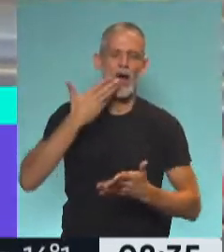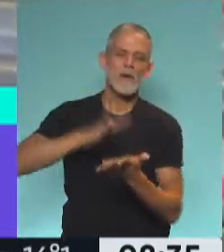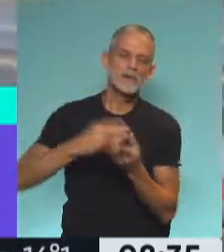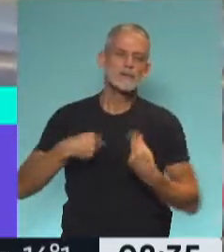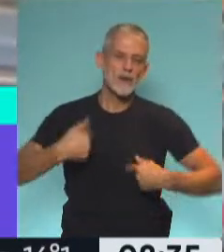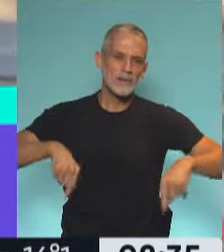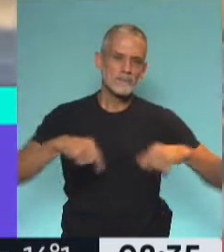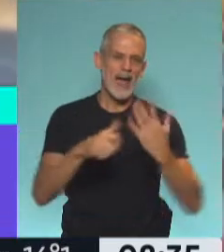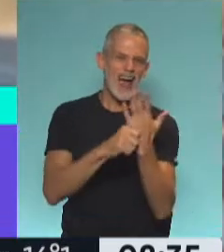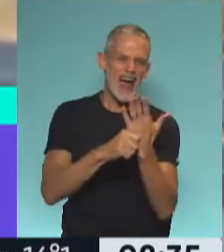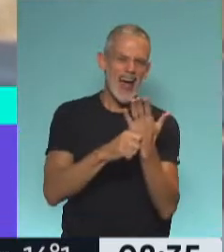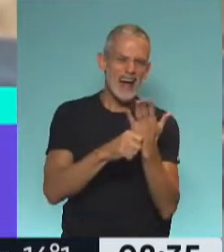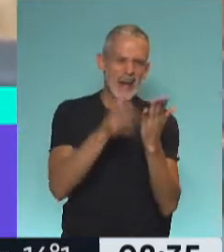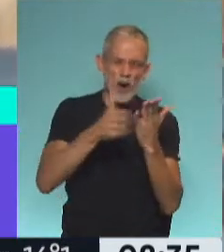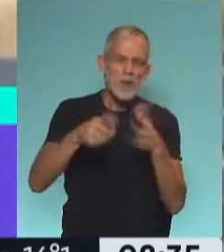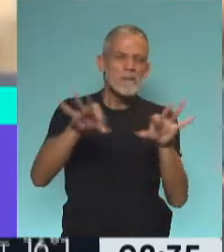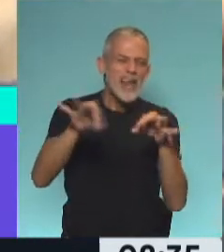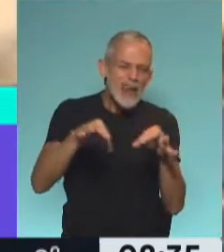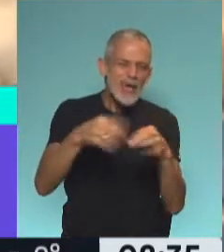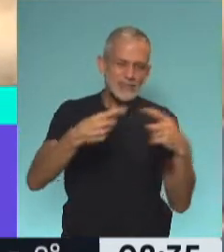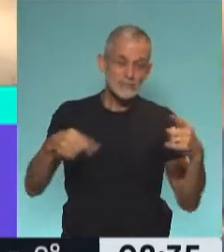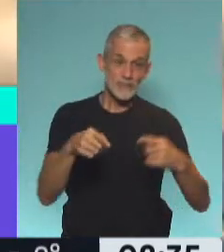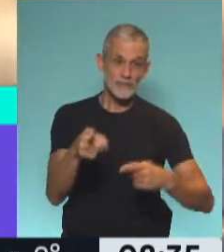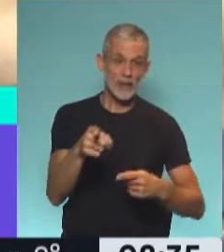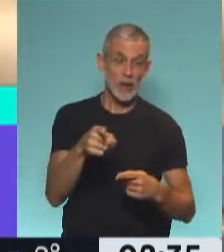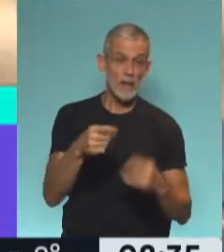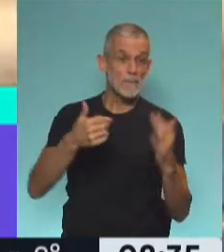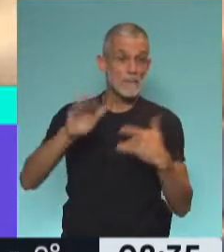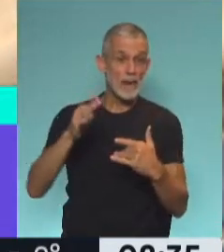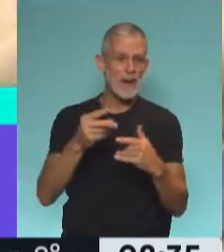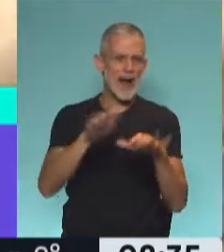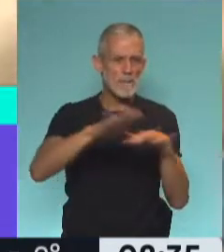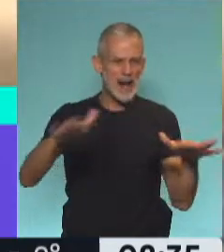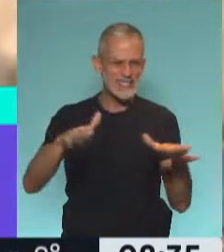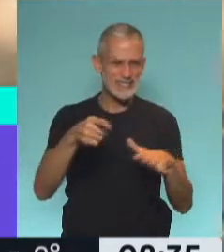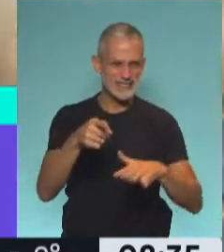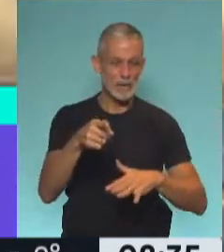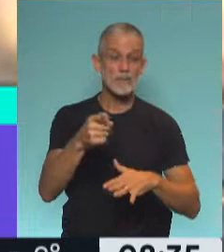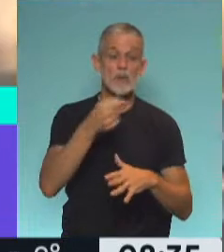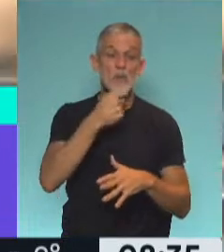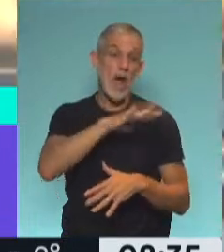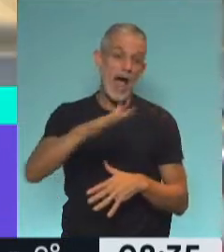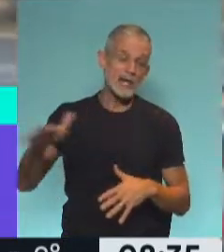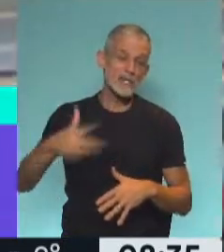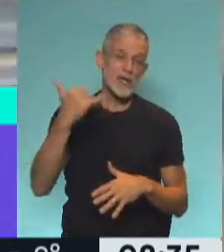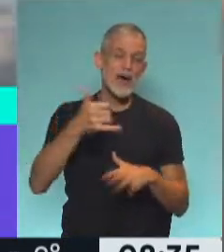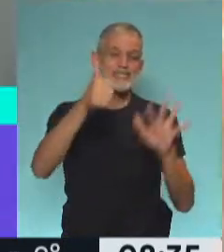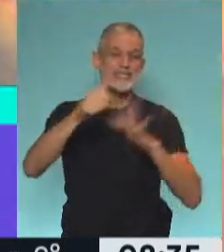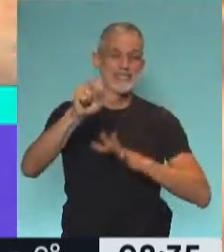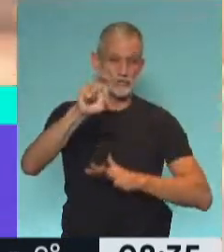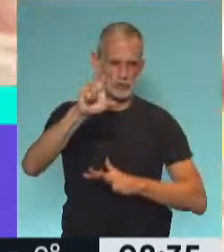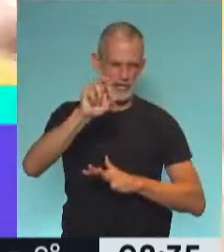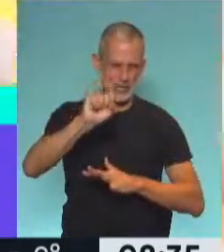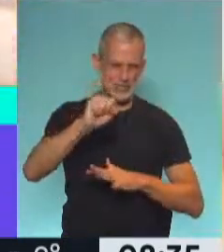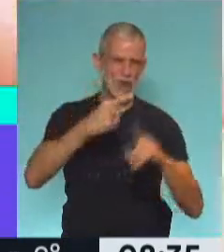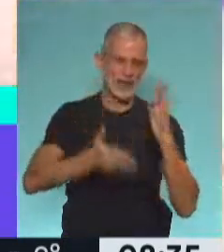cortes que la gente quiere ver, las milanesas. Las carnes, generalmente, lo que es más para parrilla. Acá tenemos, por ejemplo, el asado, por ejemplo, tenemos a 6.30 el kilo.